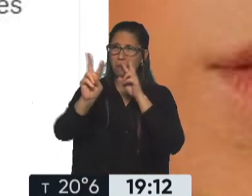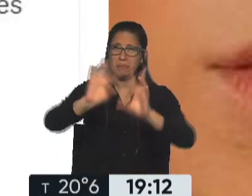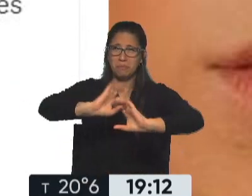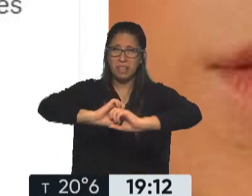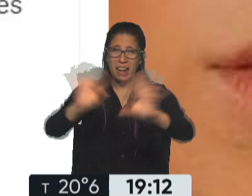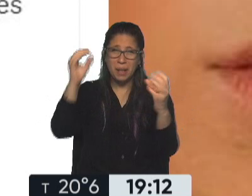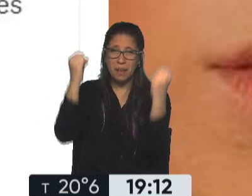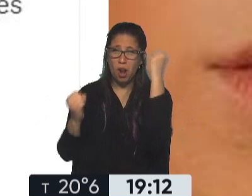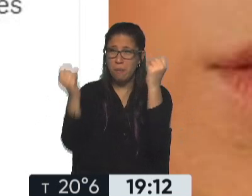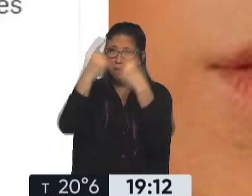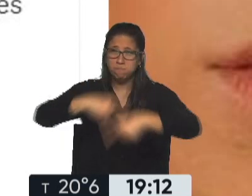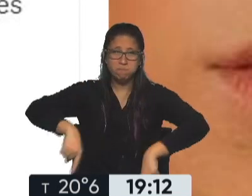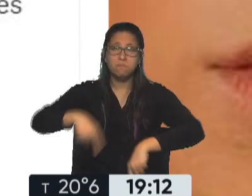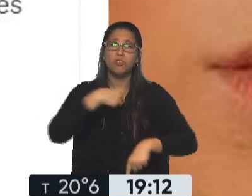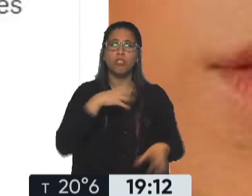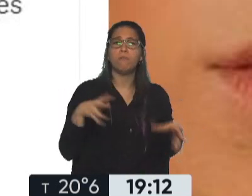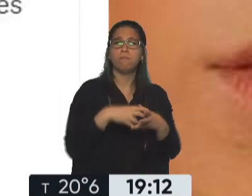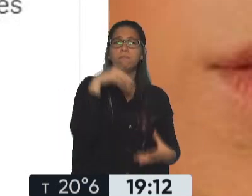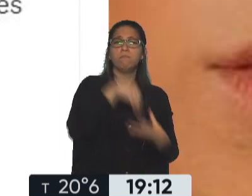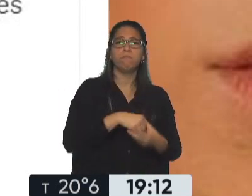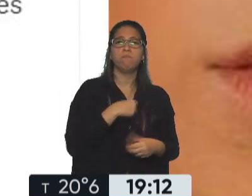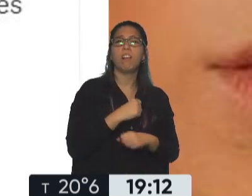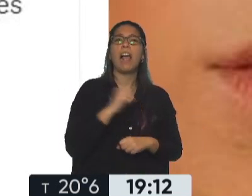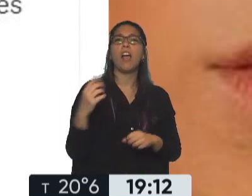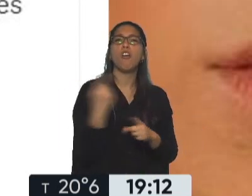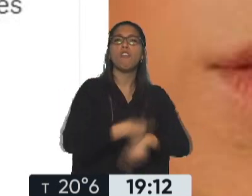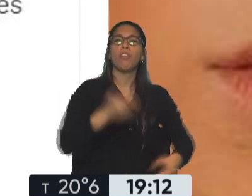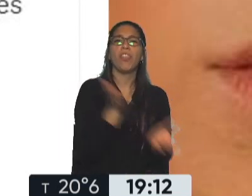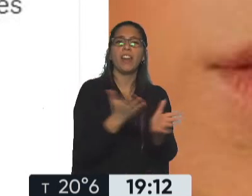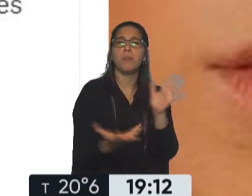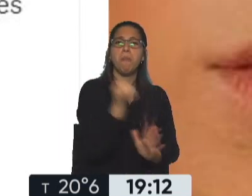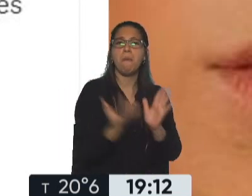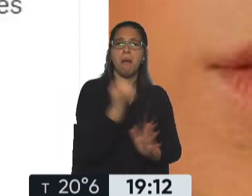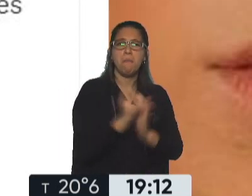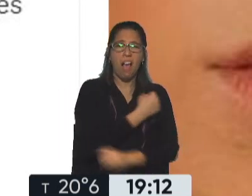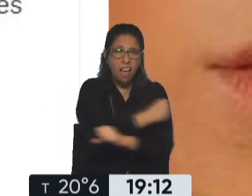económico en el que estamos es del lado que no se caga en lo ganado en materia de derechos,